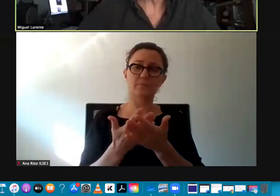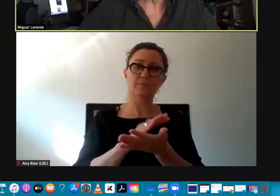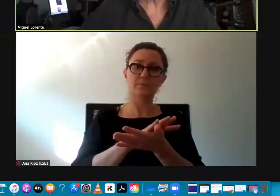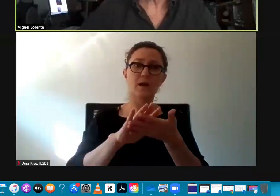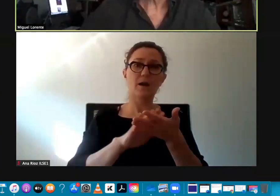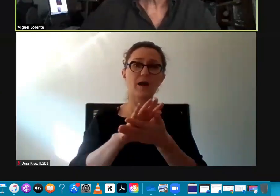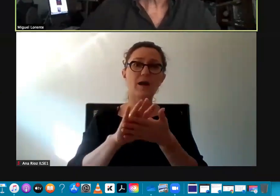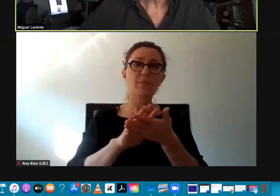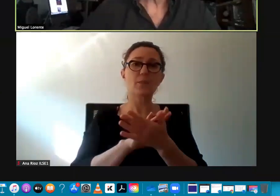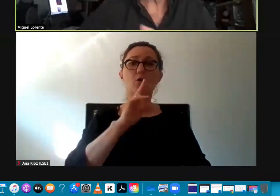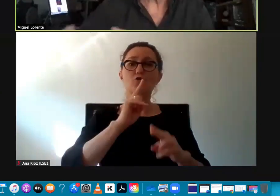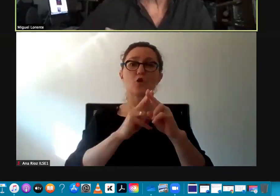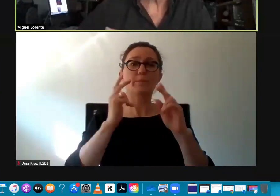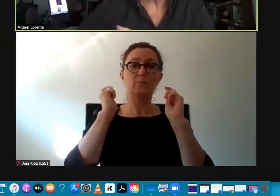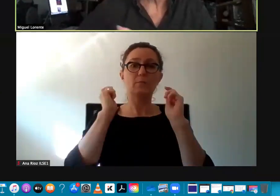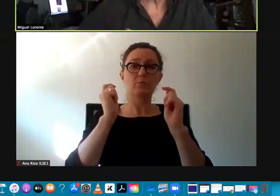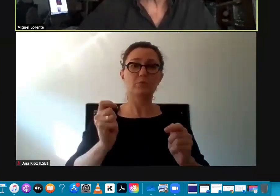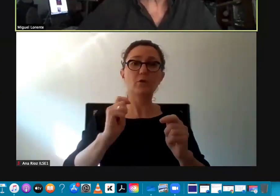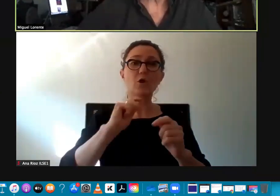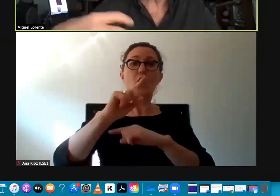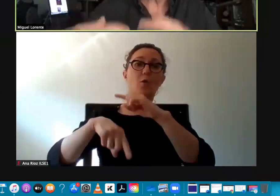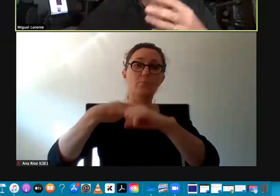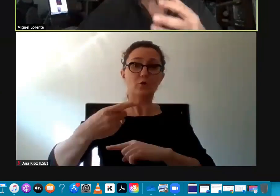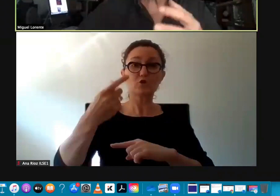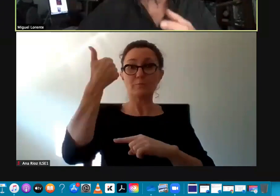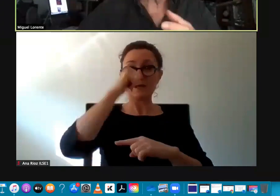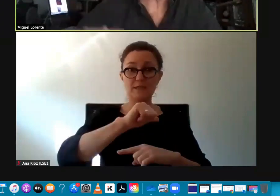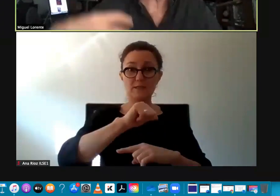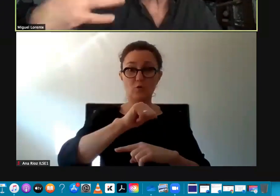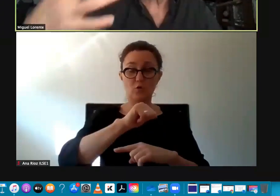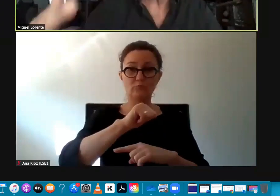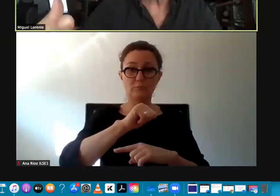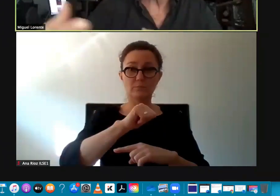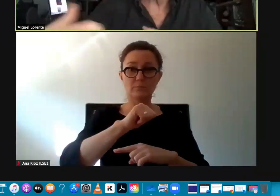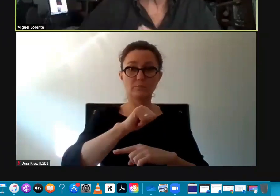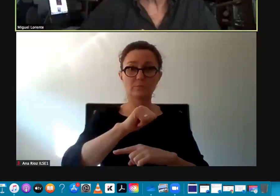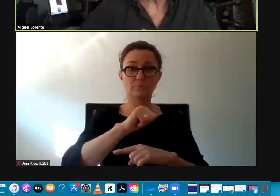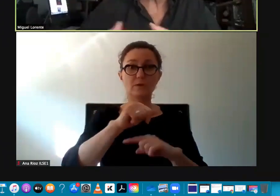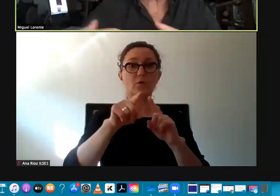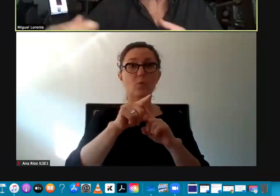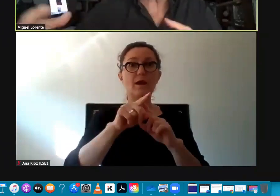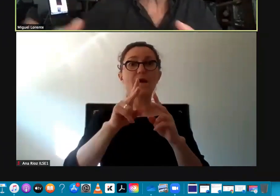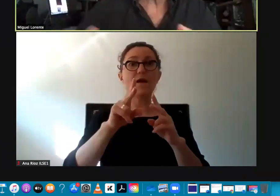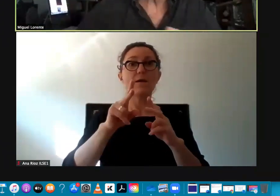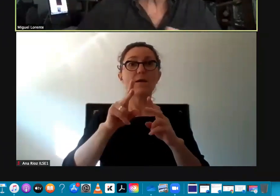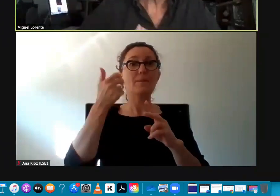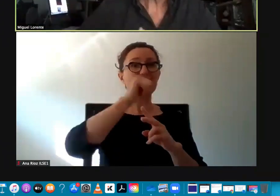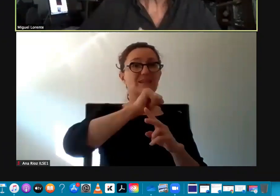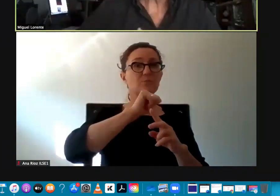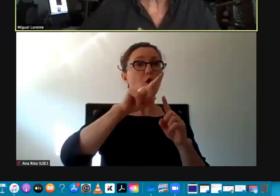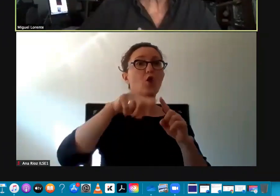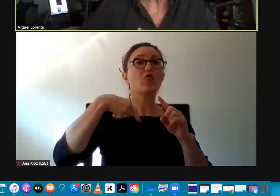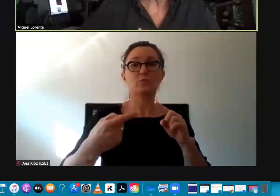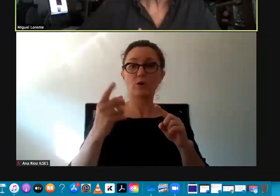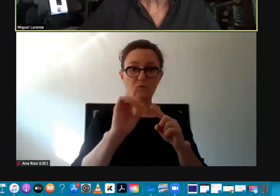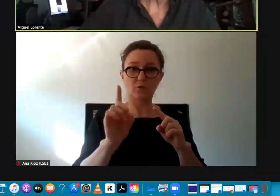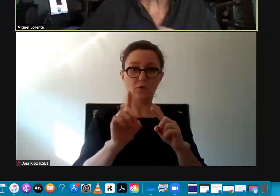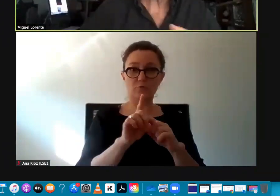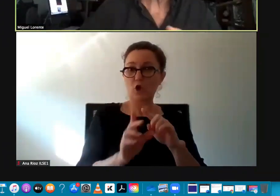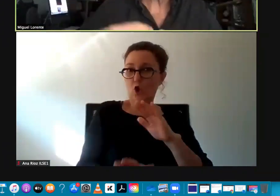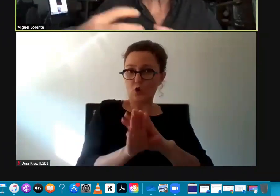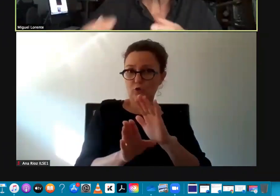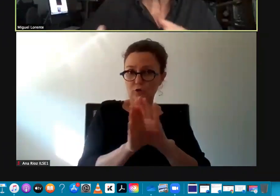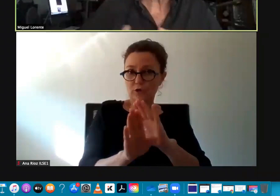como post-machismo, que es el machismo, no es una fase posterior al machismo, sino que es una trampa del